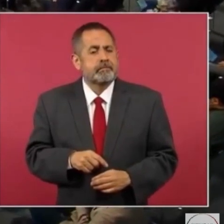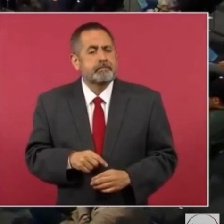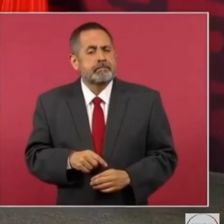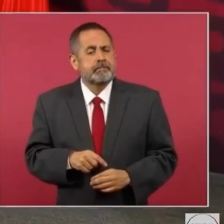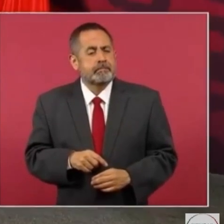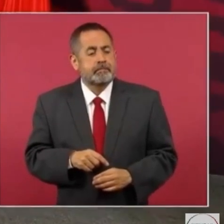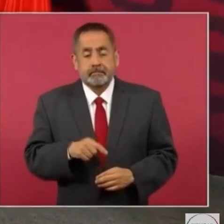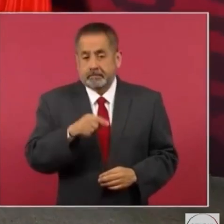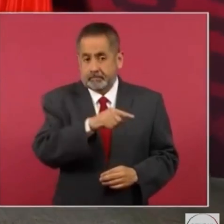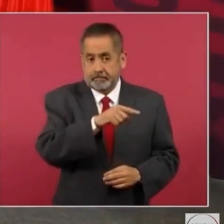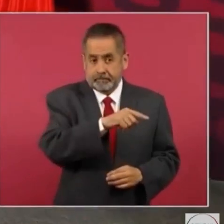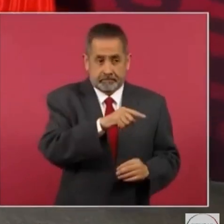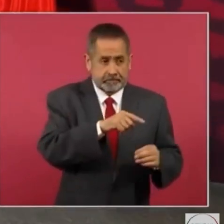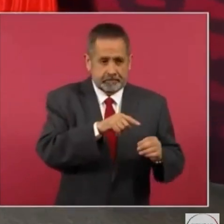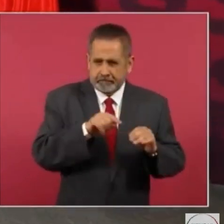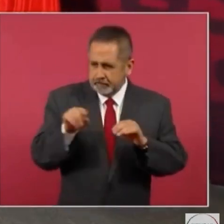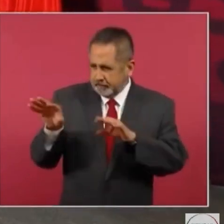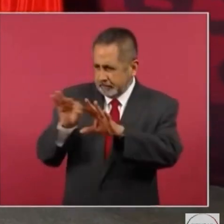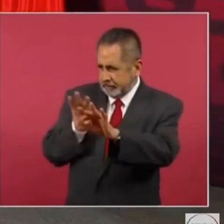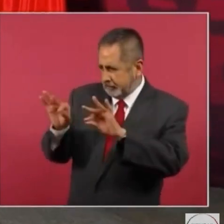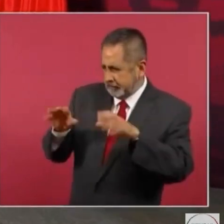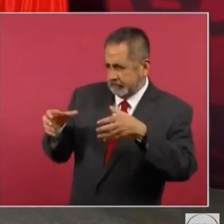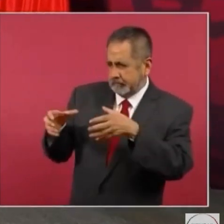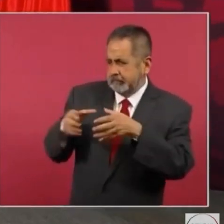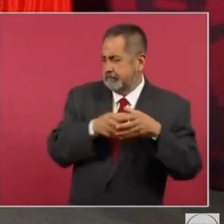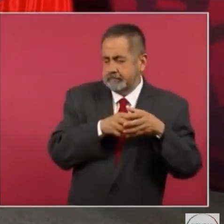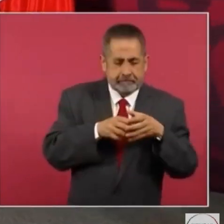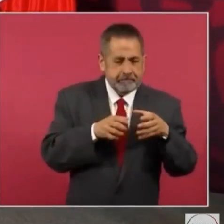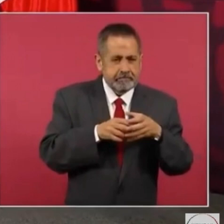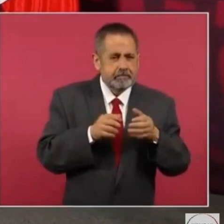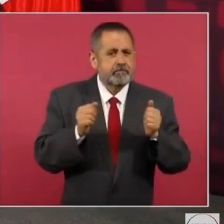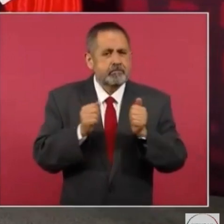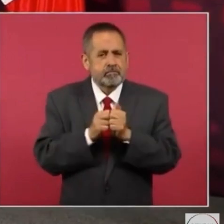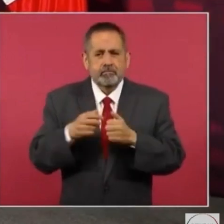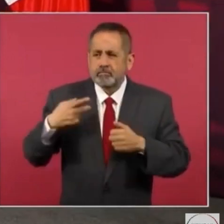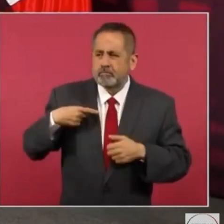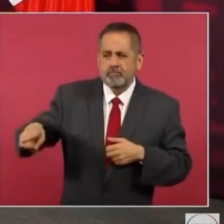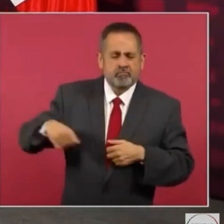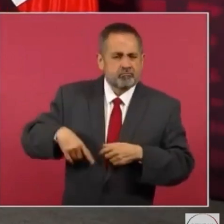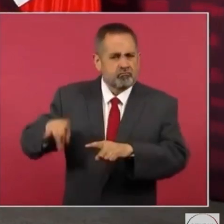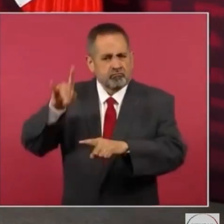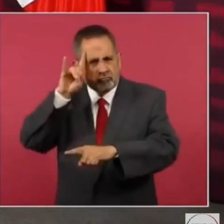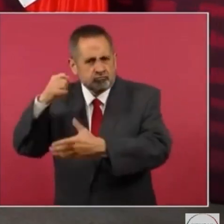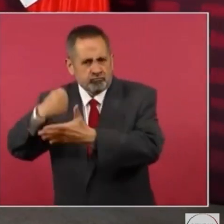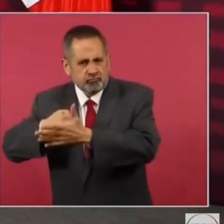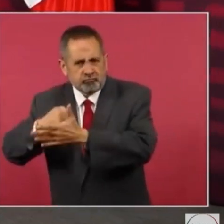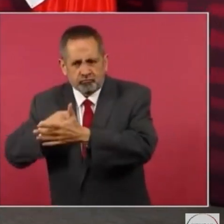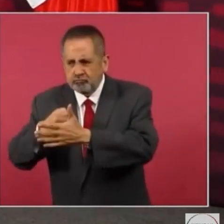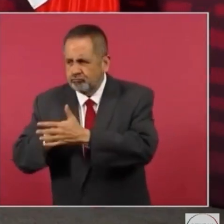a gente que había estado en la izquierda, en posturas